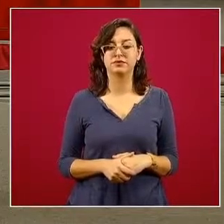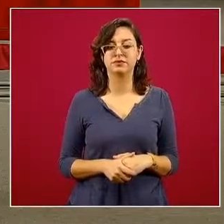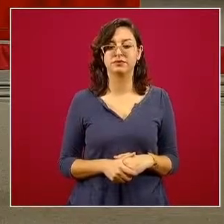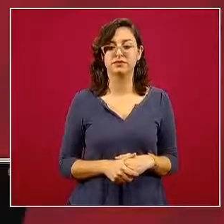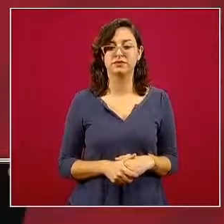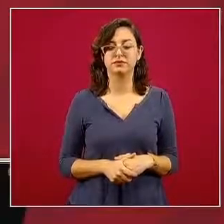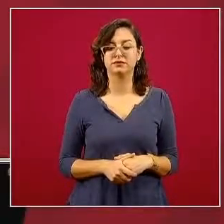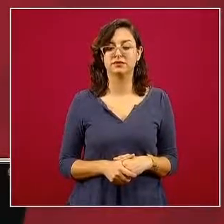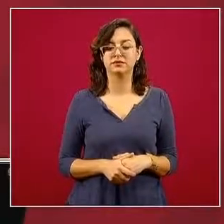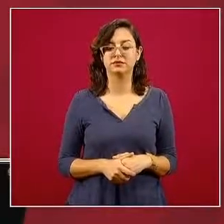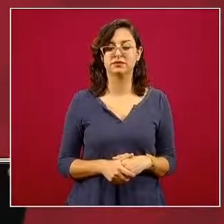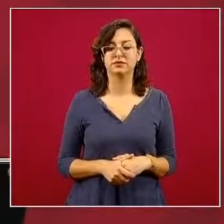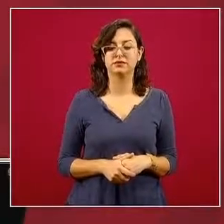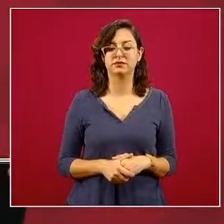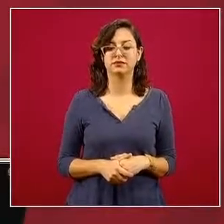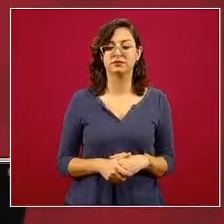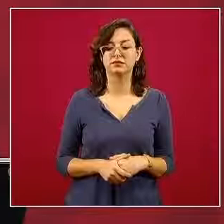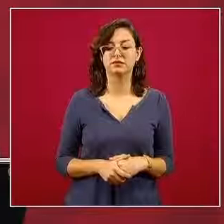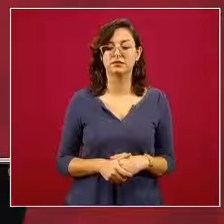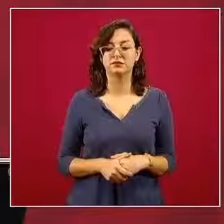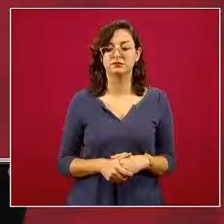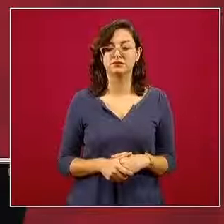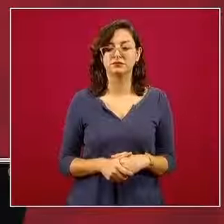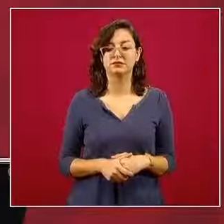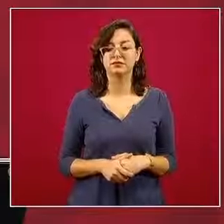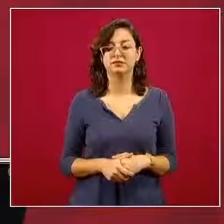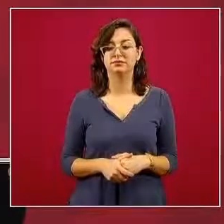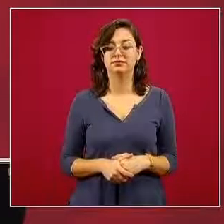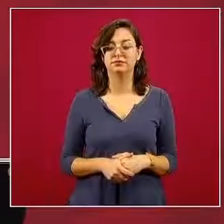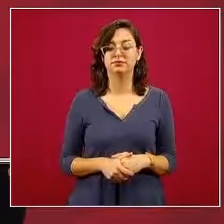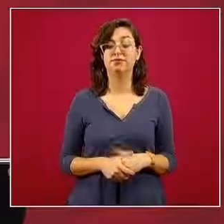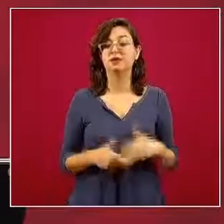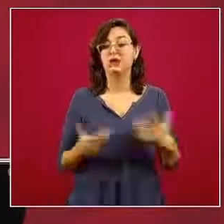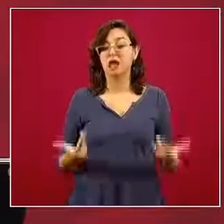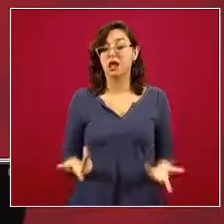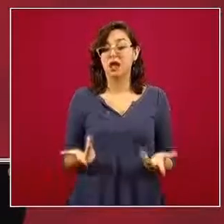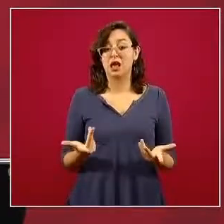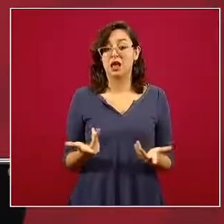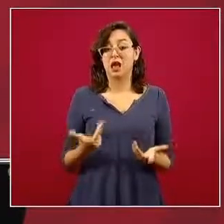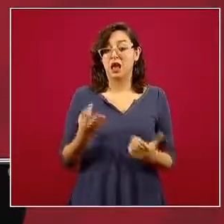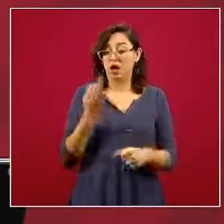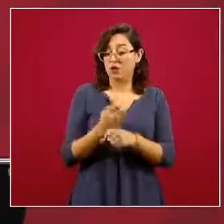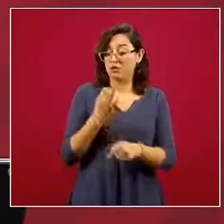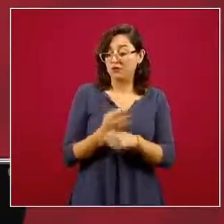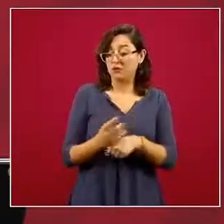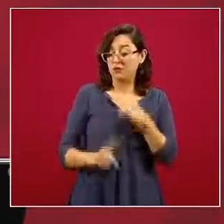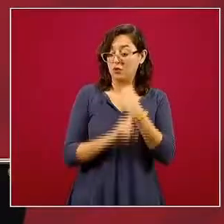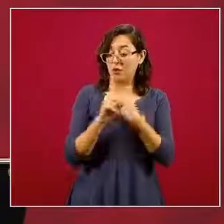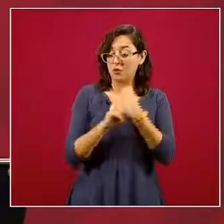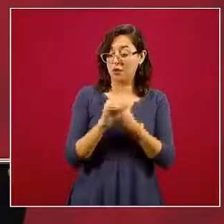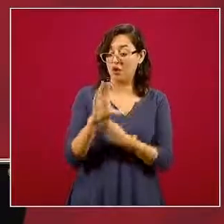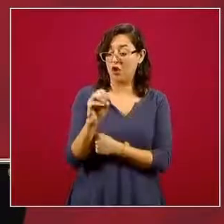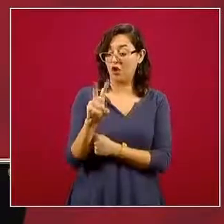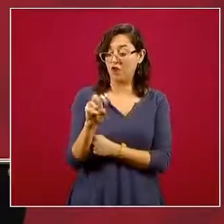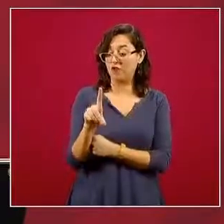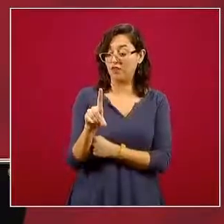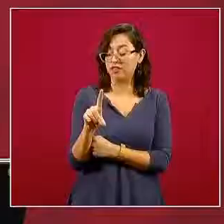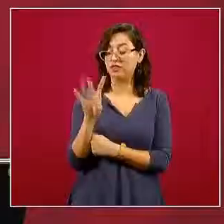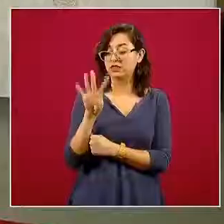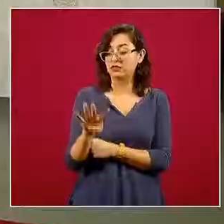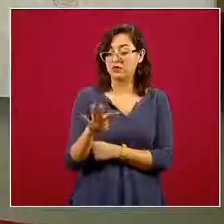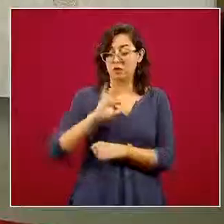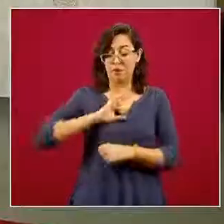también destacado es cómo la estrategia de respuesta a esta epidemia de COVID-19 en